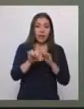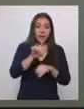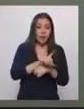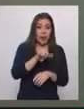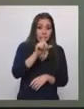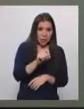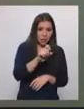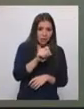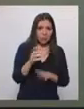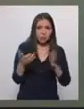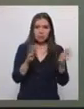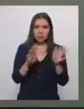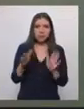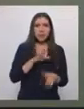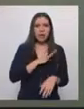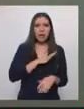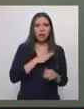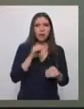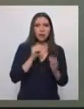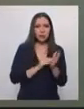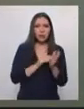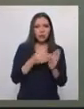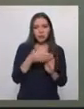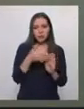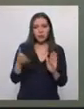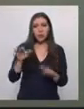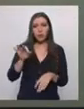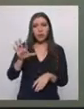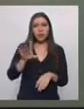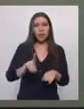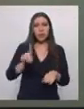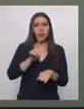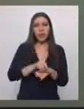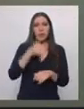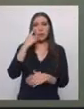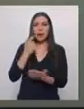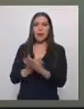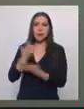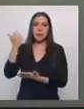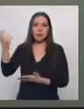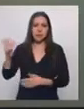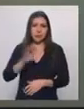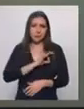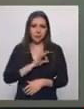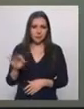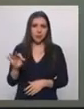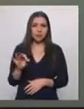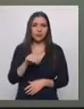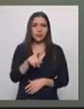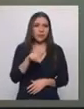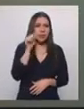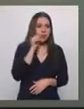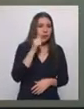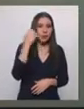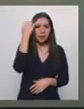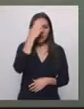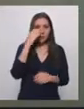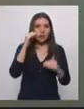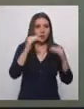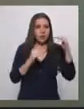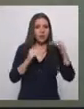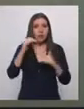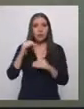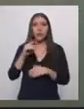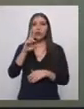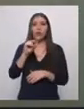tener aproximadamente unos 45 días para poderlo pagar. Entonces, eso lo debemos de utilizar a nuestro favor y no confiarnos